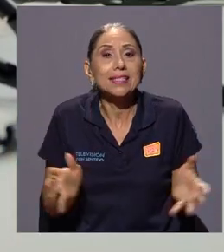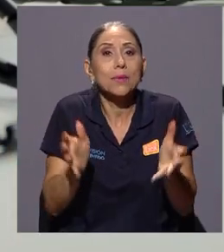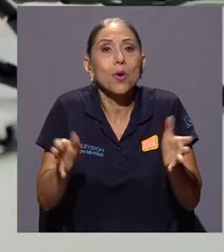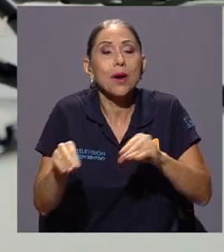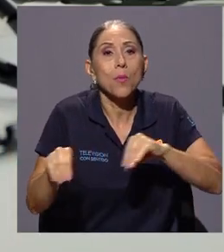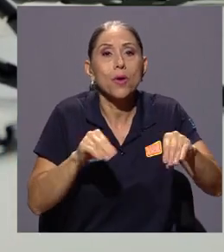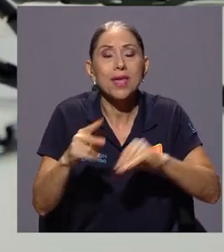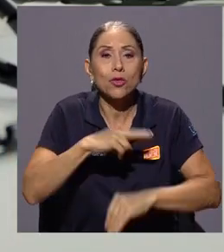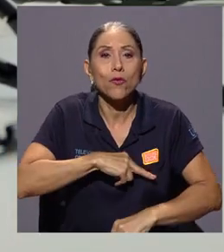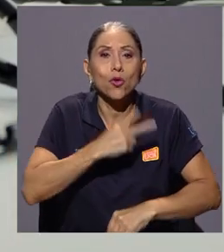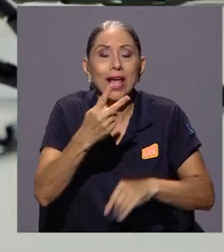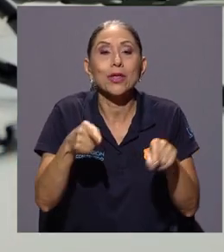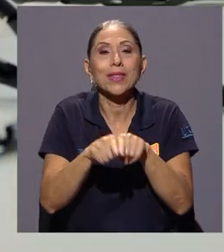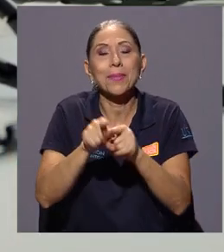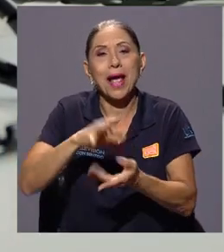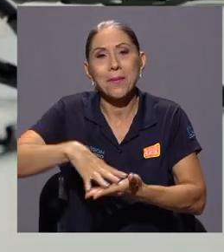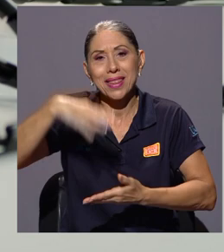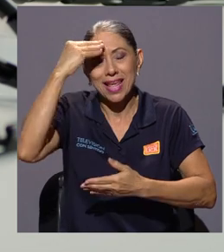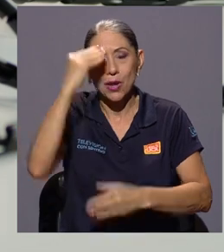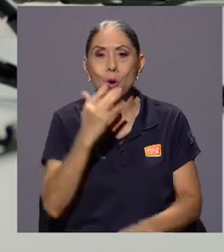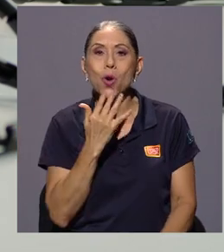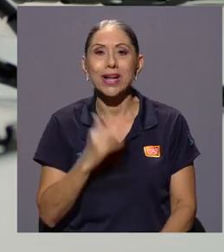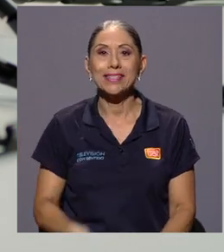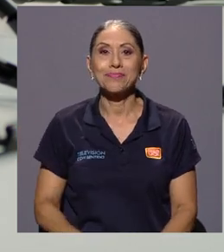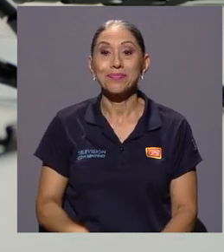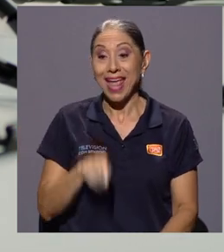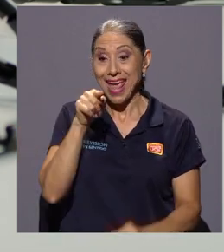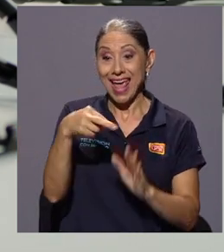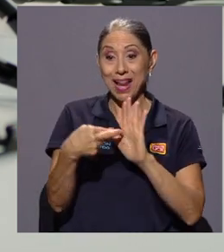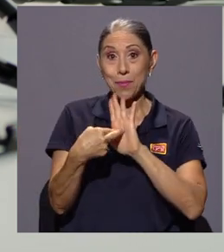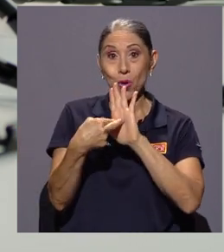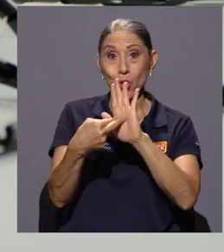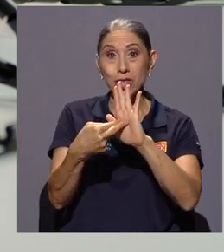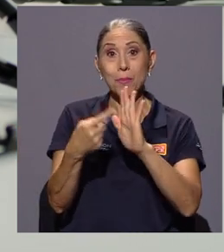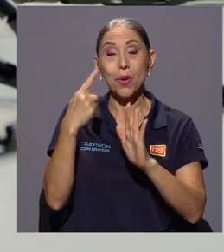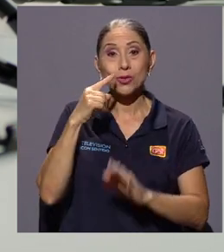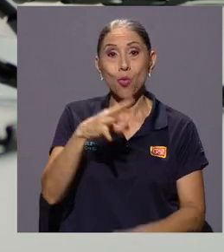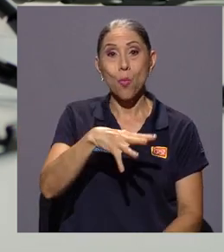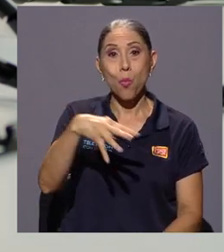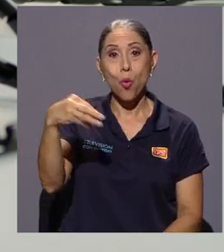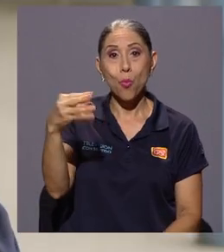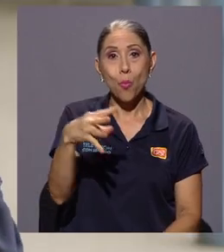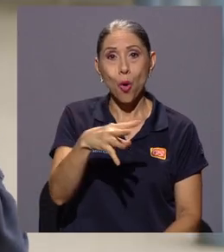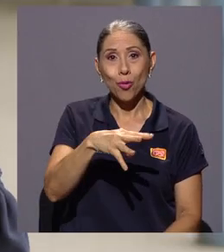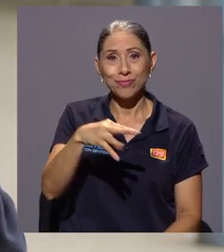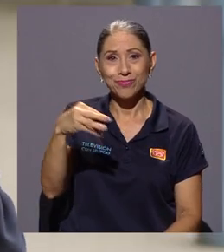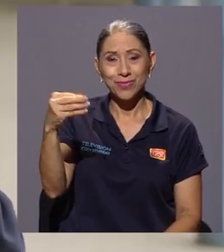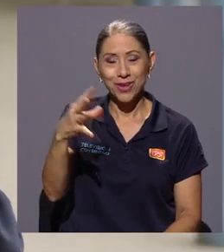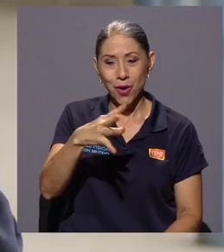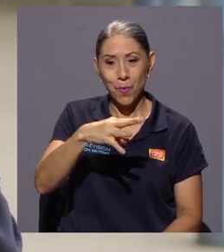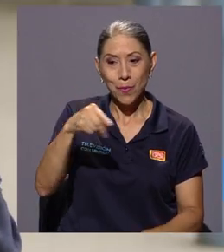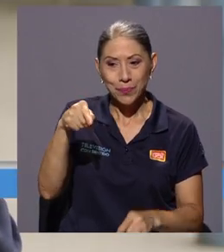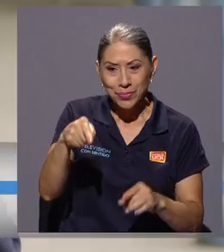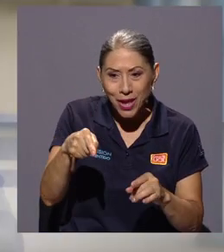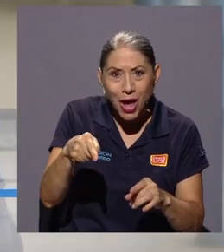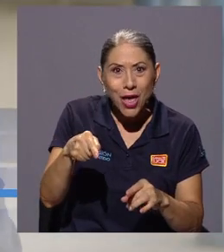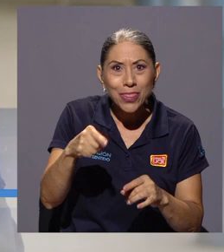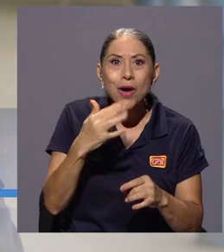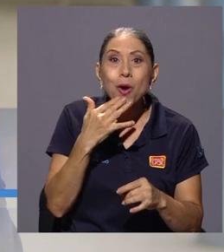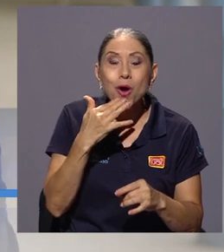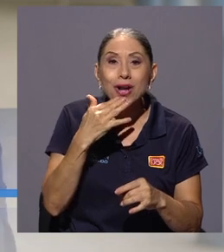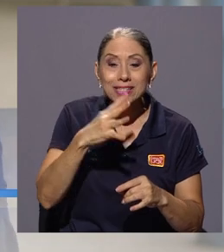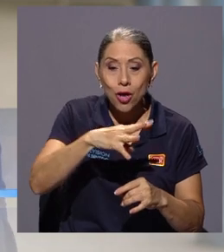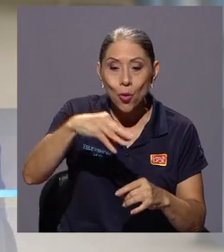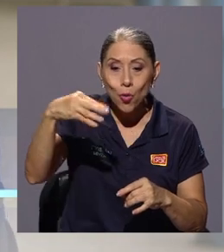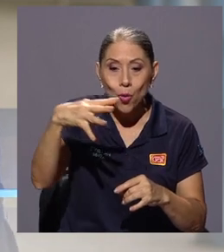movimiento voluntario y el aprendizaje de los colores. El prototipo es un pulpo de colores que tiene en sus